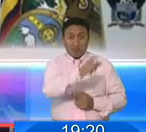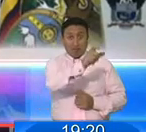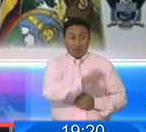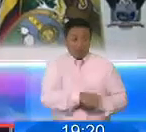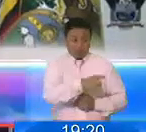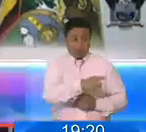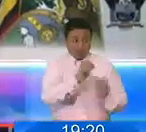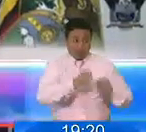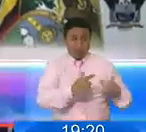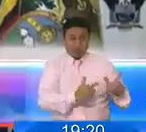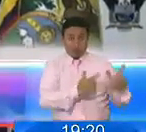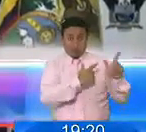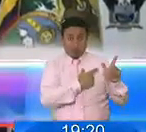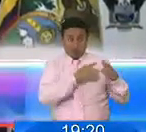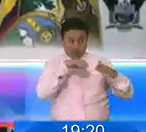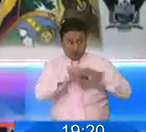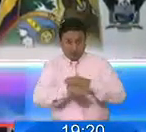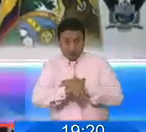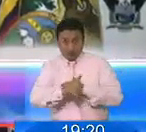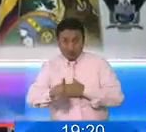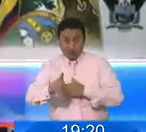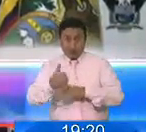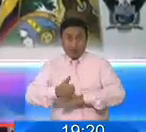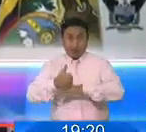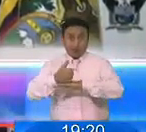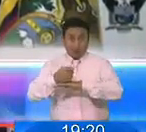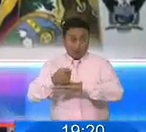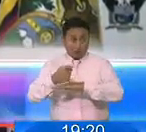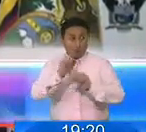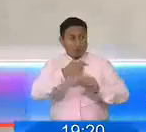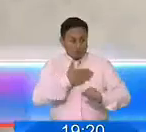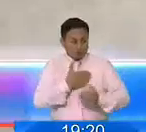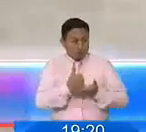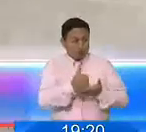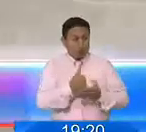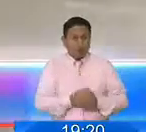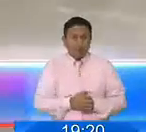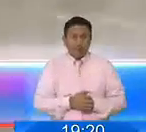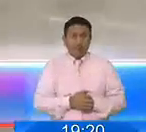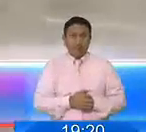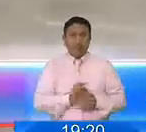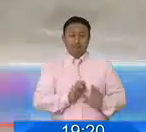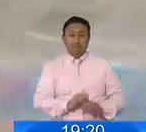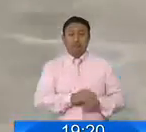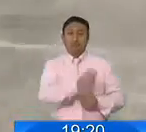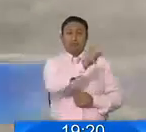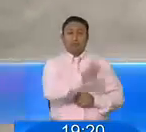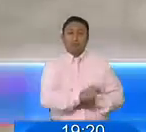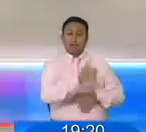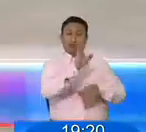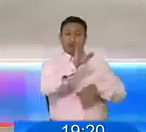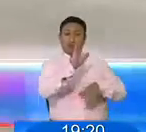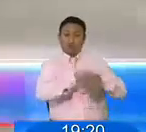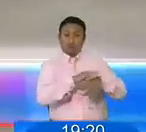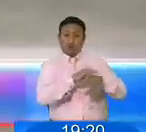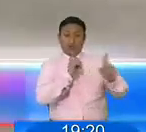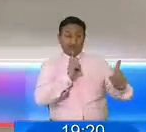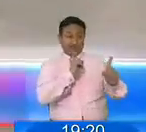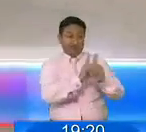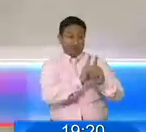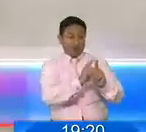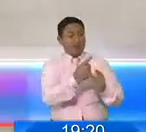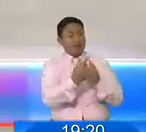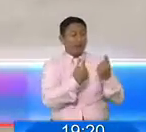personas civiles a las etapas de formación de estas instituciones cuando dialogaba con el afectado de una presunta extorsión la